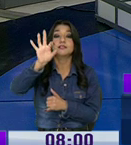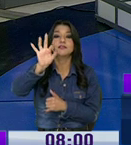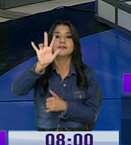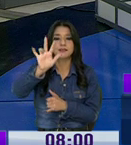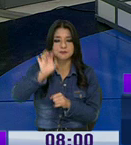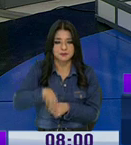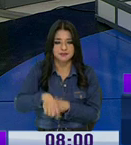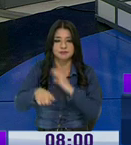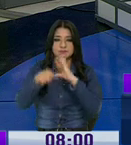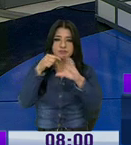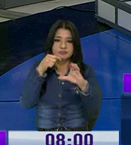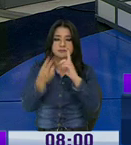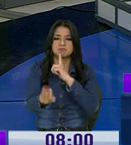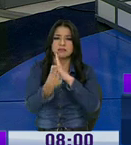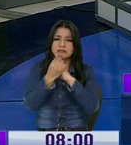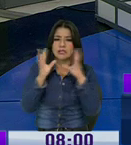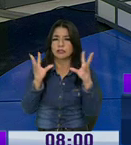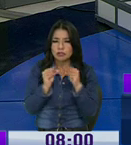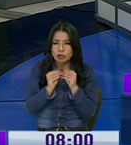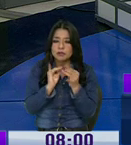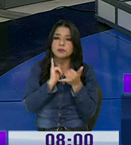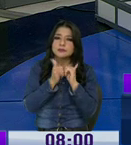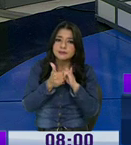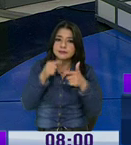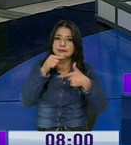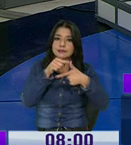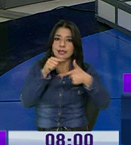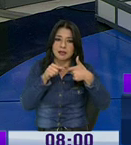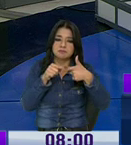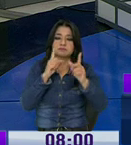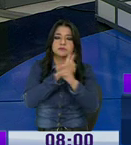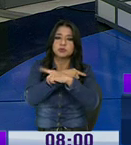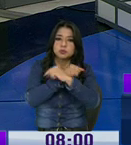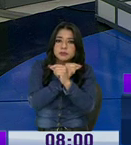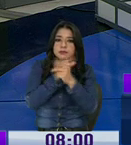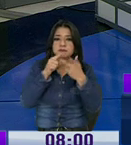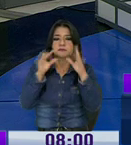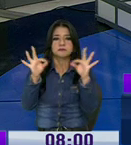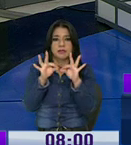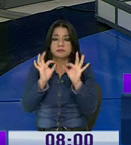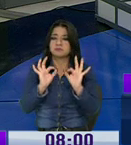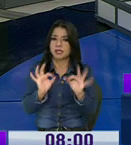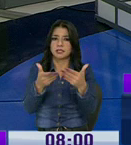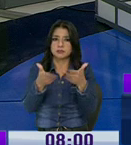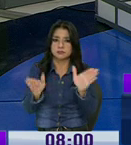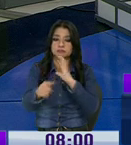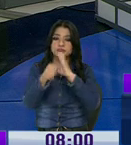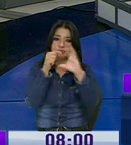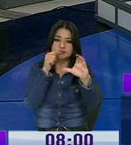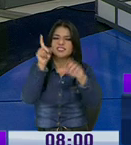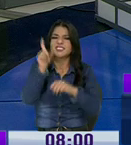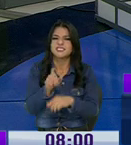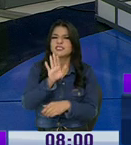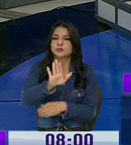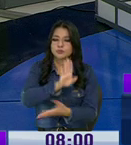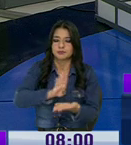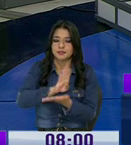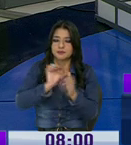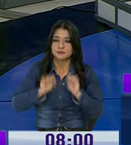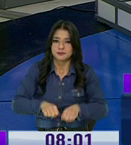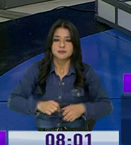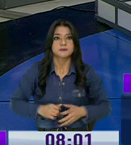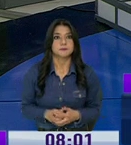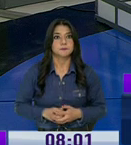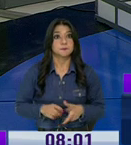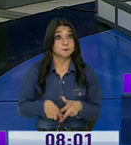098-518-4393. Ya sabe, todas nuestras redes sociales están a su disposición, están abiertas para que usted nos comunique todas esas necesidades que tiene en su barrio. Vamos